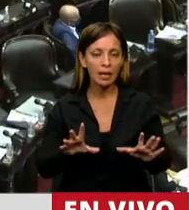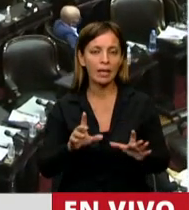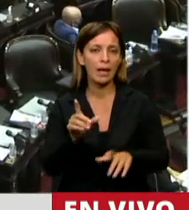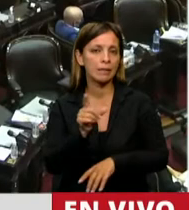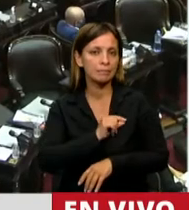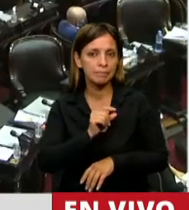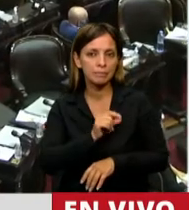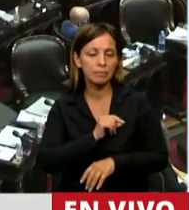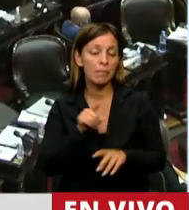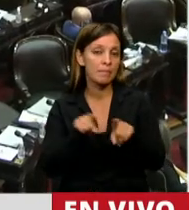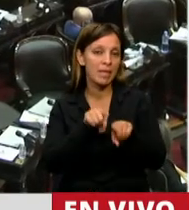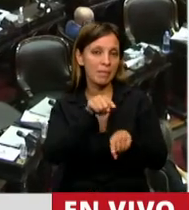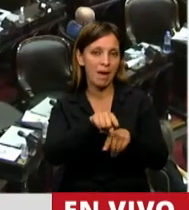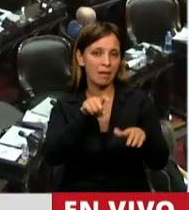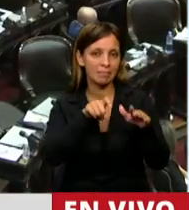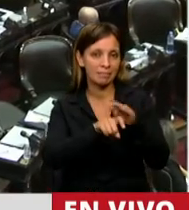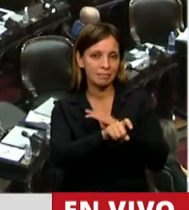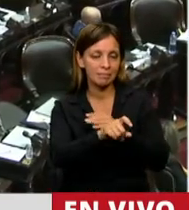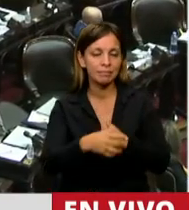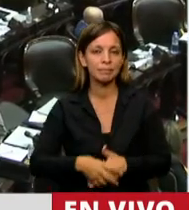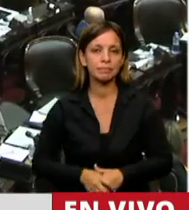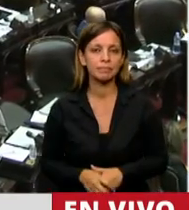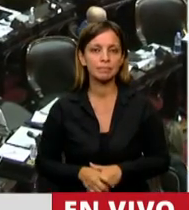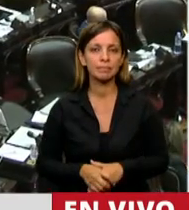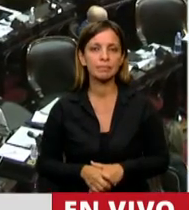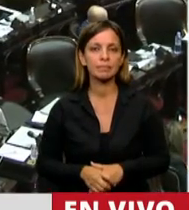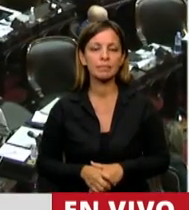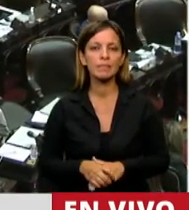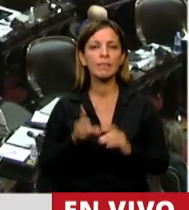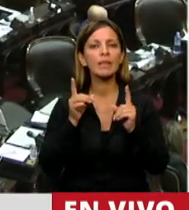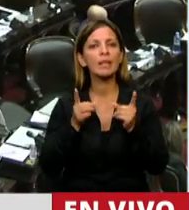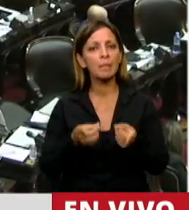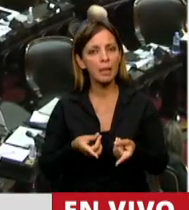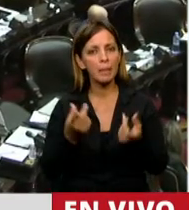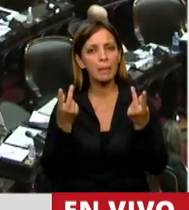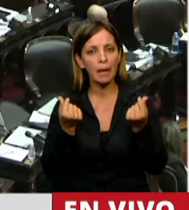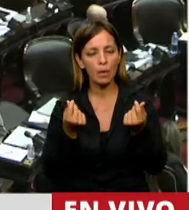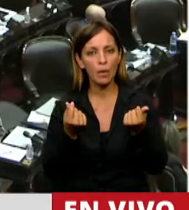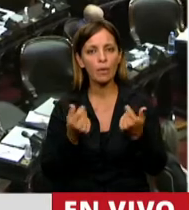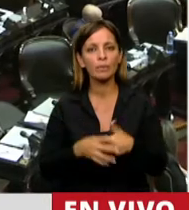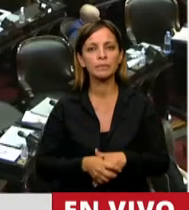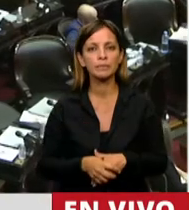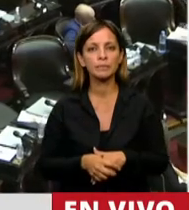dolorosa como esta que nos ocupa hoy. Destaco además